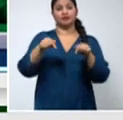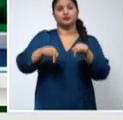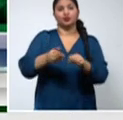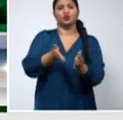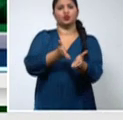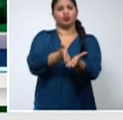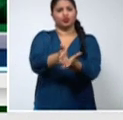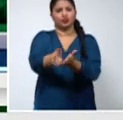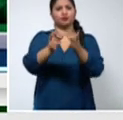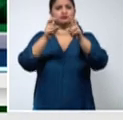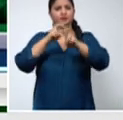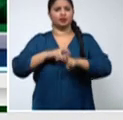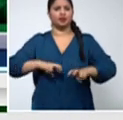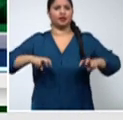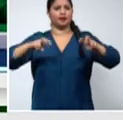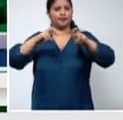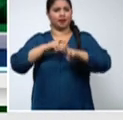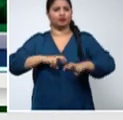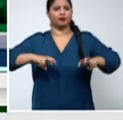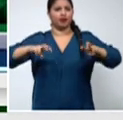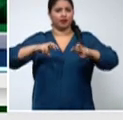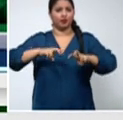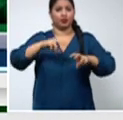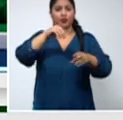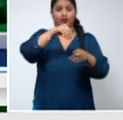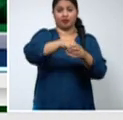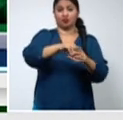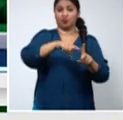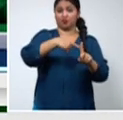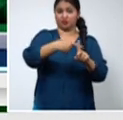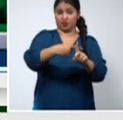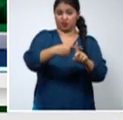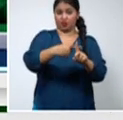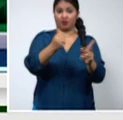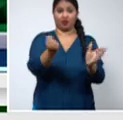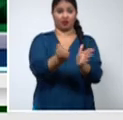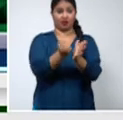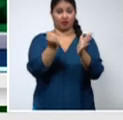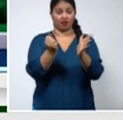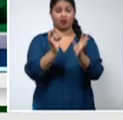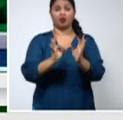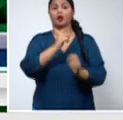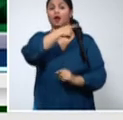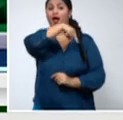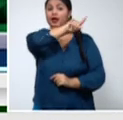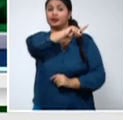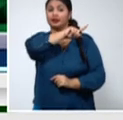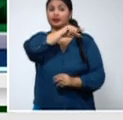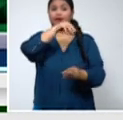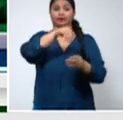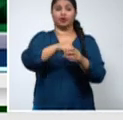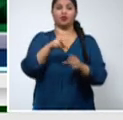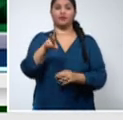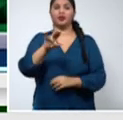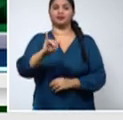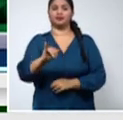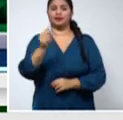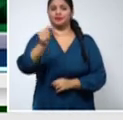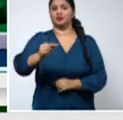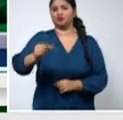infección de 26 casos que ayer quedaron todavía sin precisar su fuente de infección.